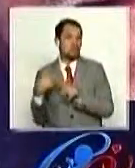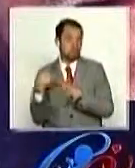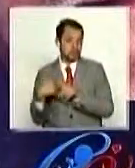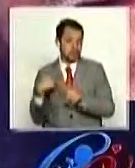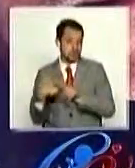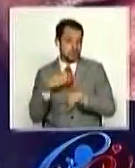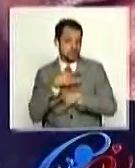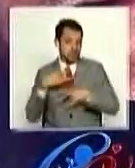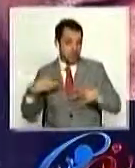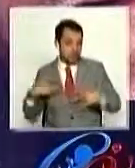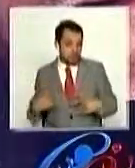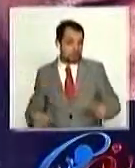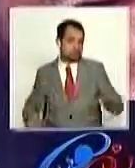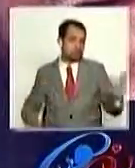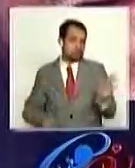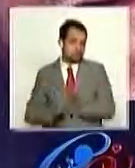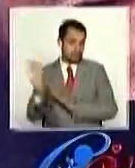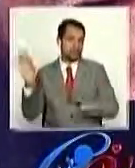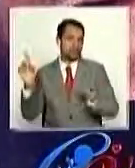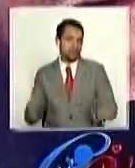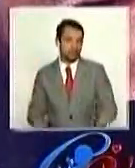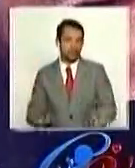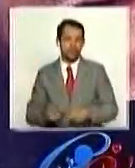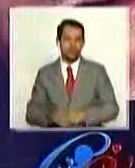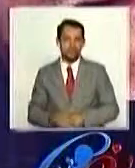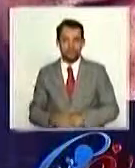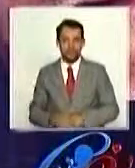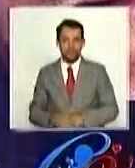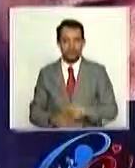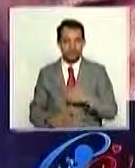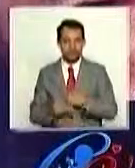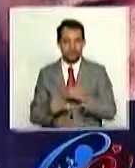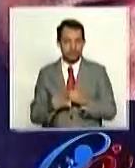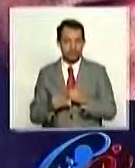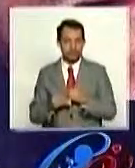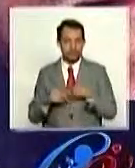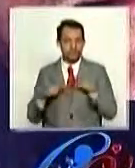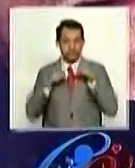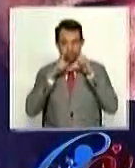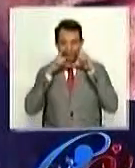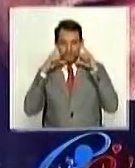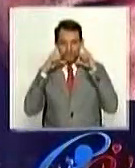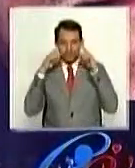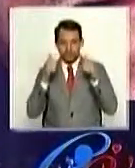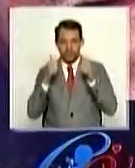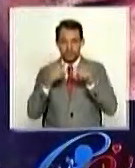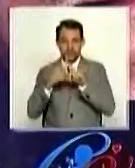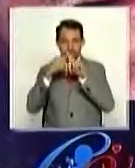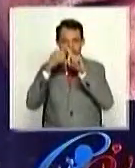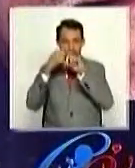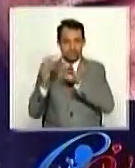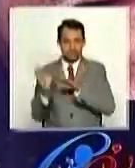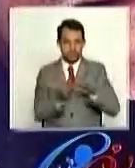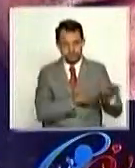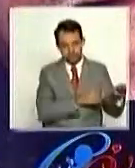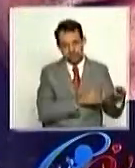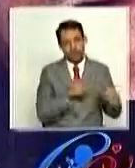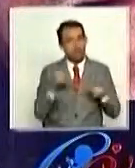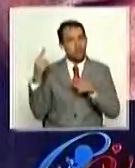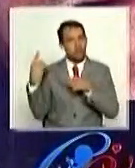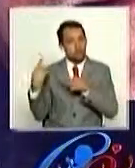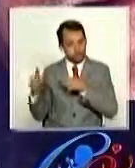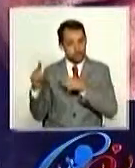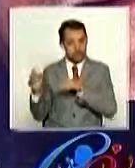parte de la dimensión de los ángulos de la boca. Vamos a ver otros casos